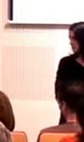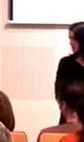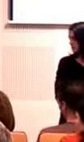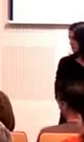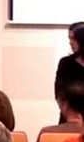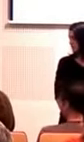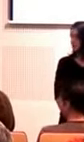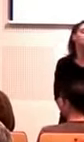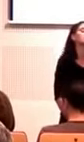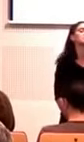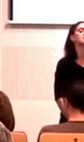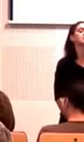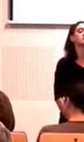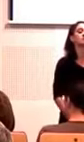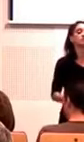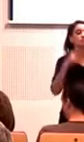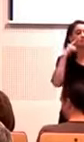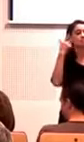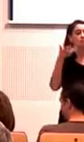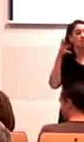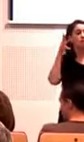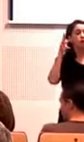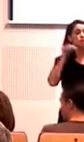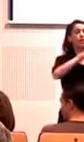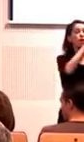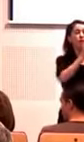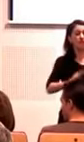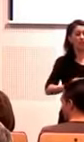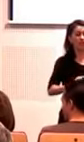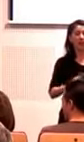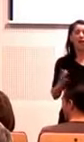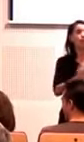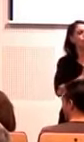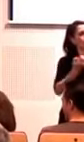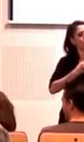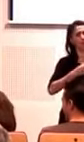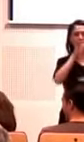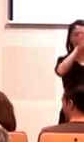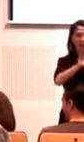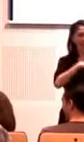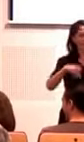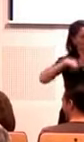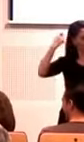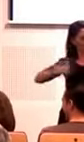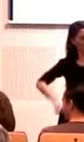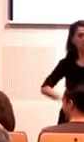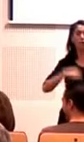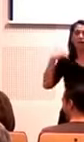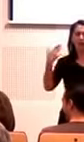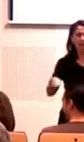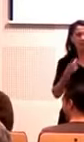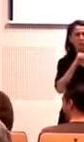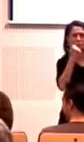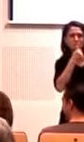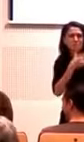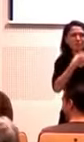Bueno, y veréis que como recomendación final, que todo el mundo haga un calendario, se desnude, y entonces se quitarán todos los